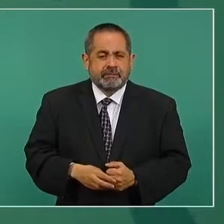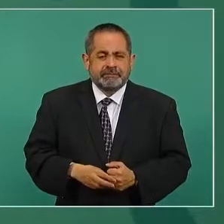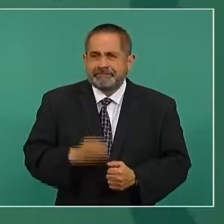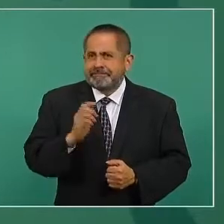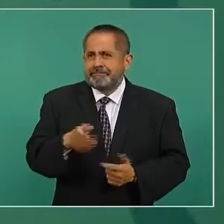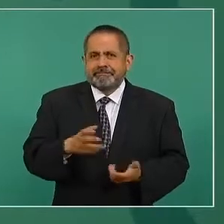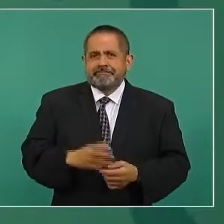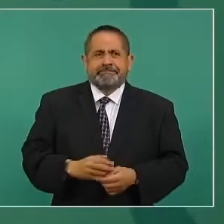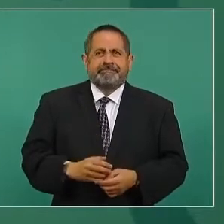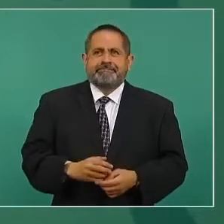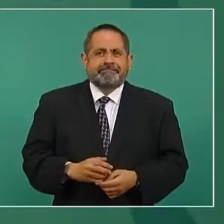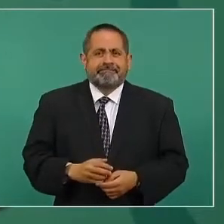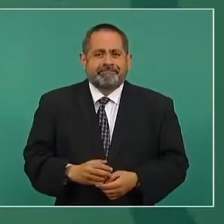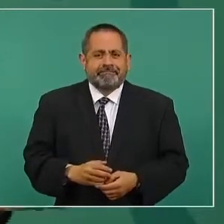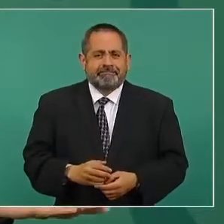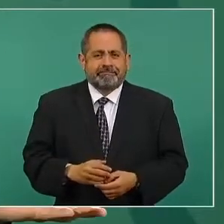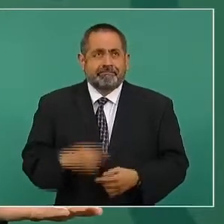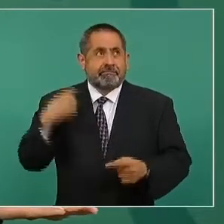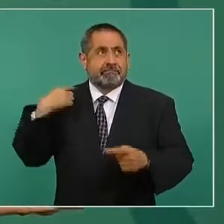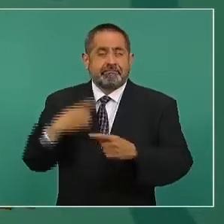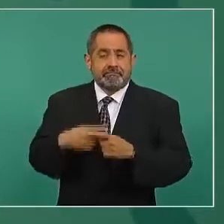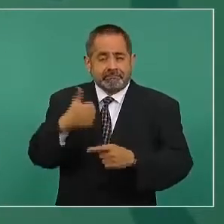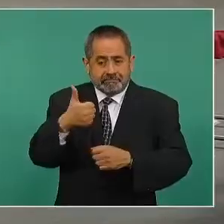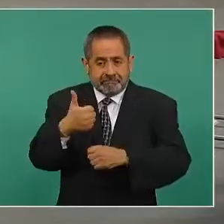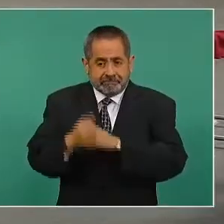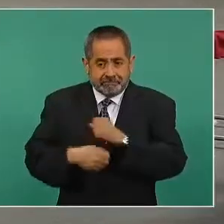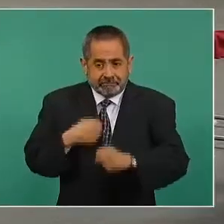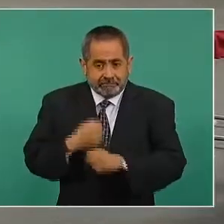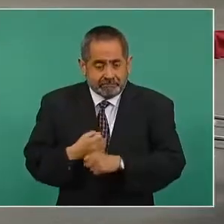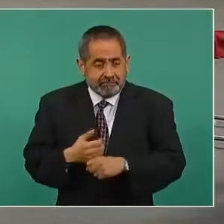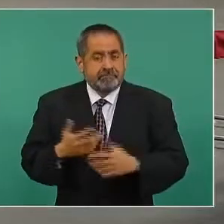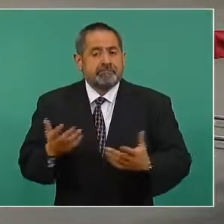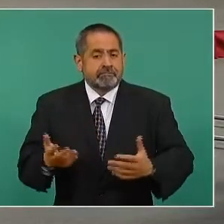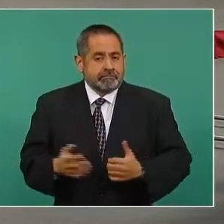Llevamos 6 años,